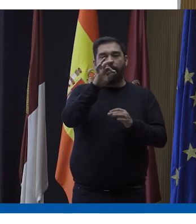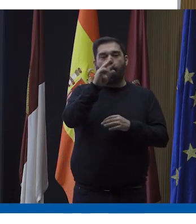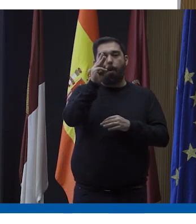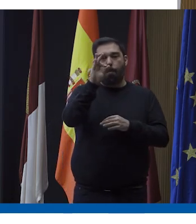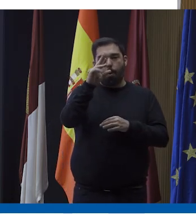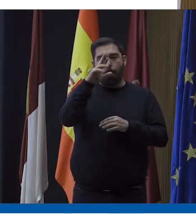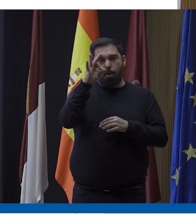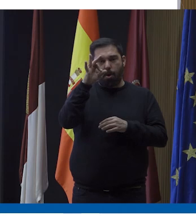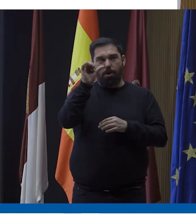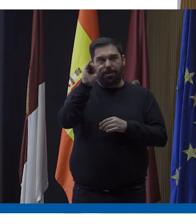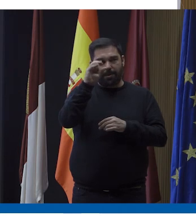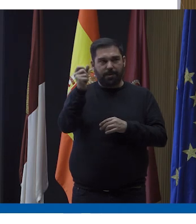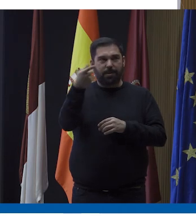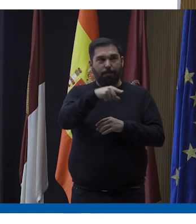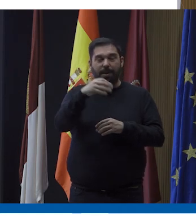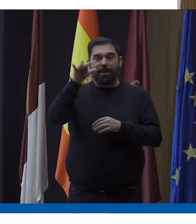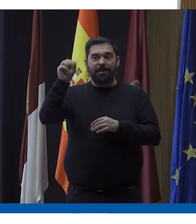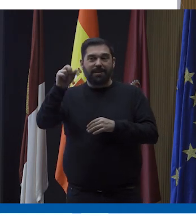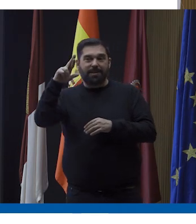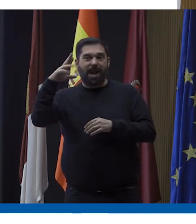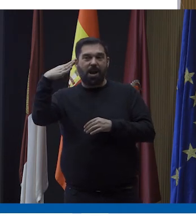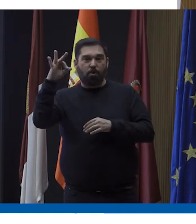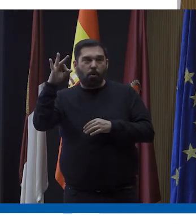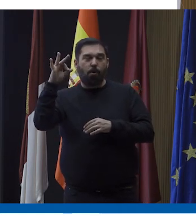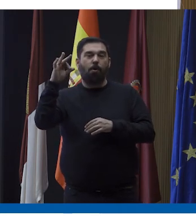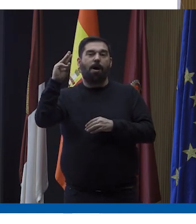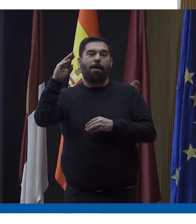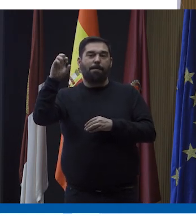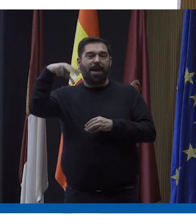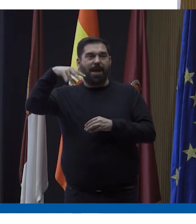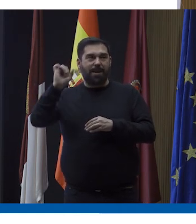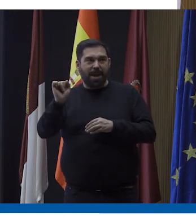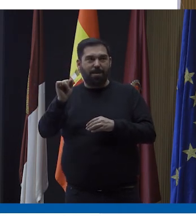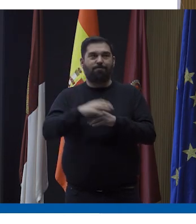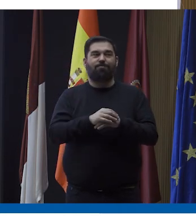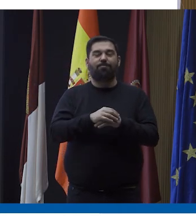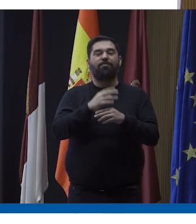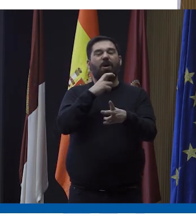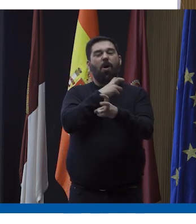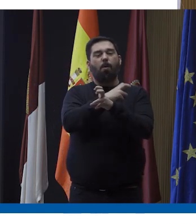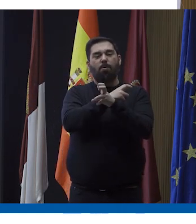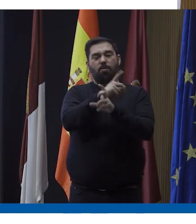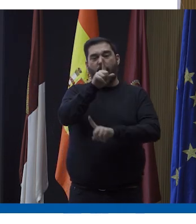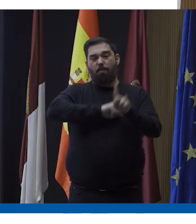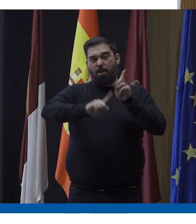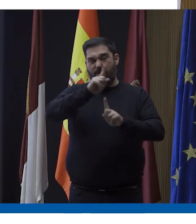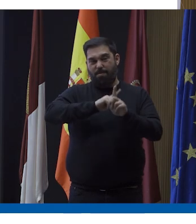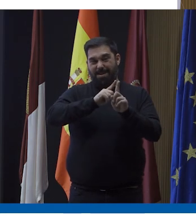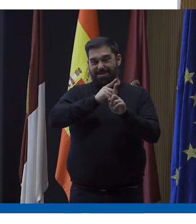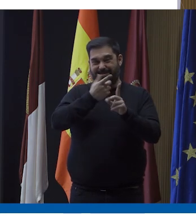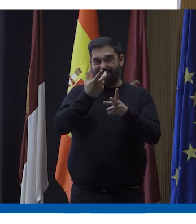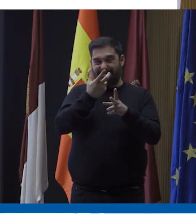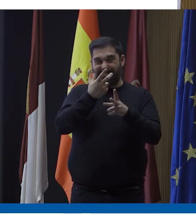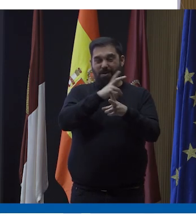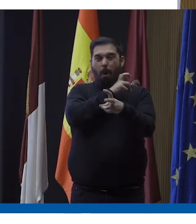la sarcopenia. La osteoporosis, ¿qué es? Bueno, pues la osteoporosis es la pérdida de masa ósea, es